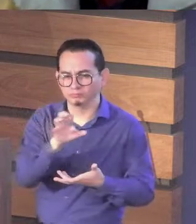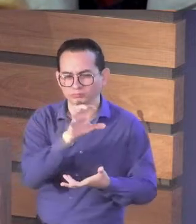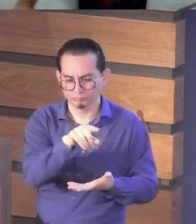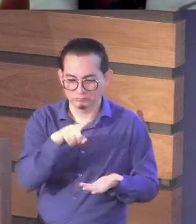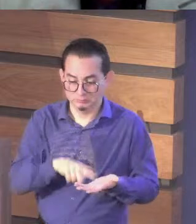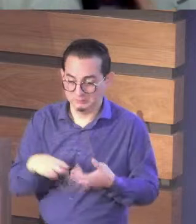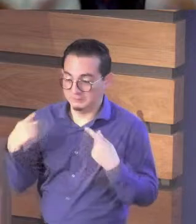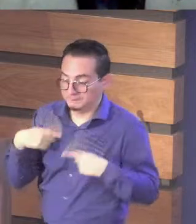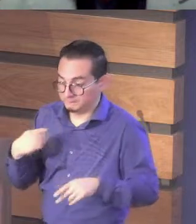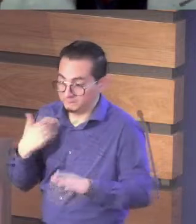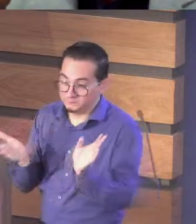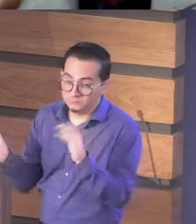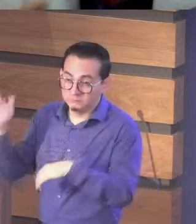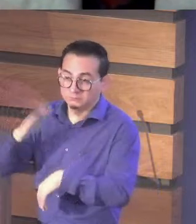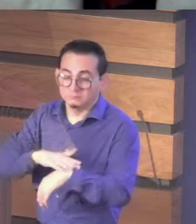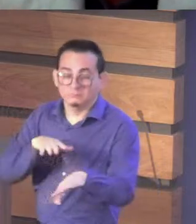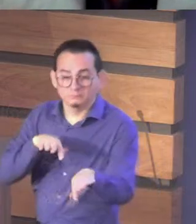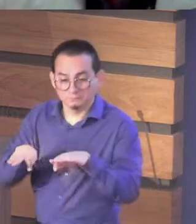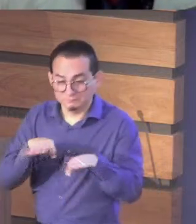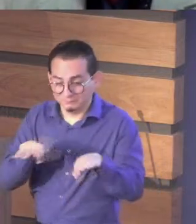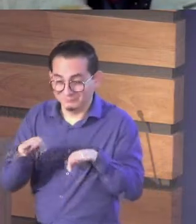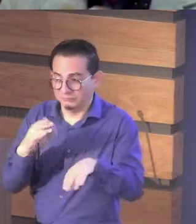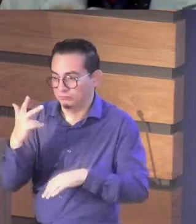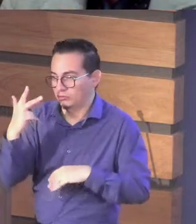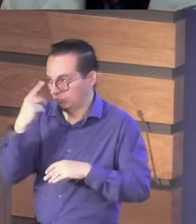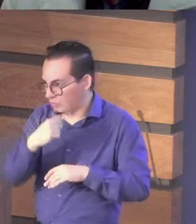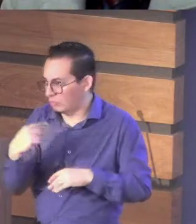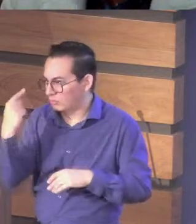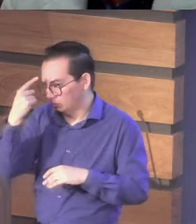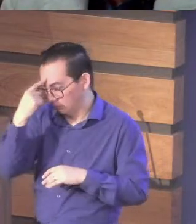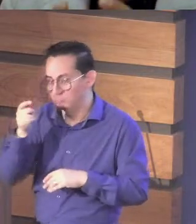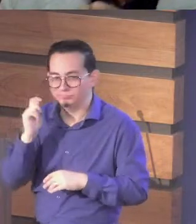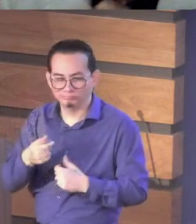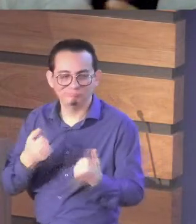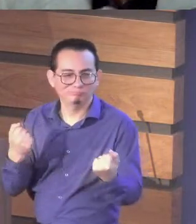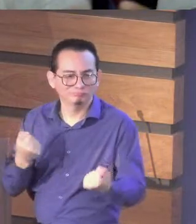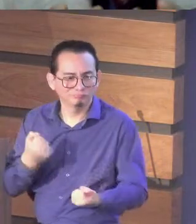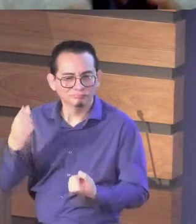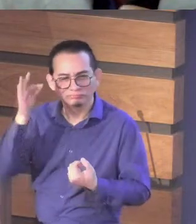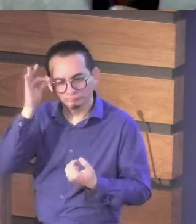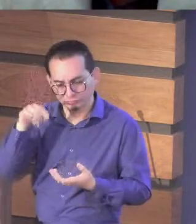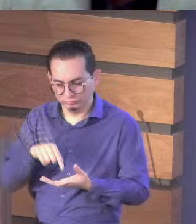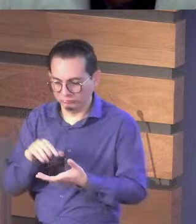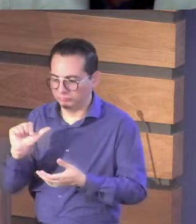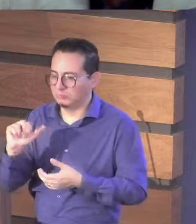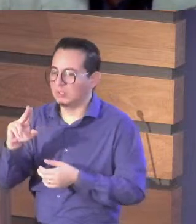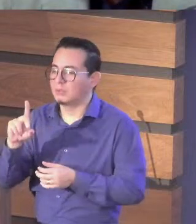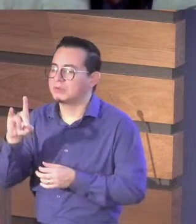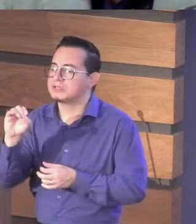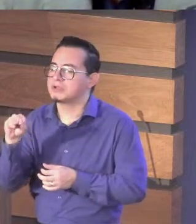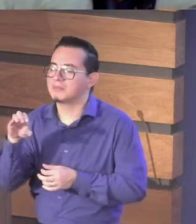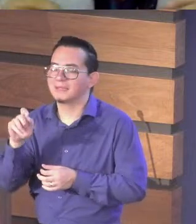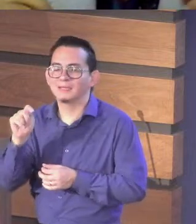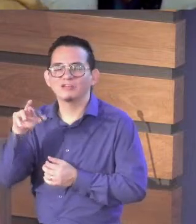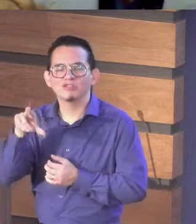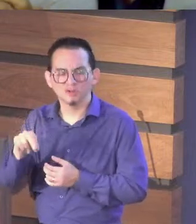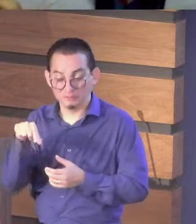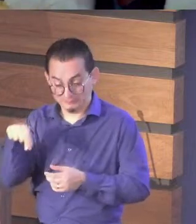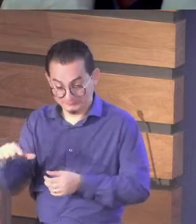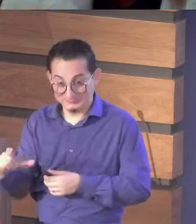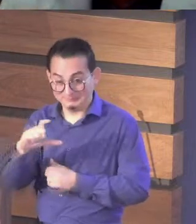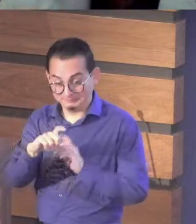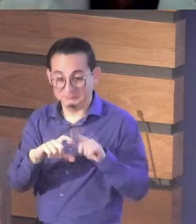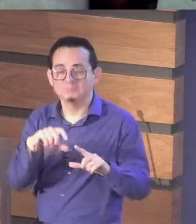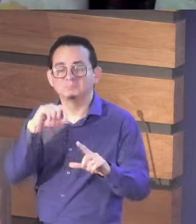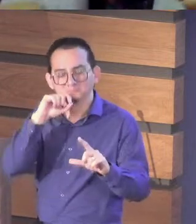expuesto en un lapso de 8 horas. Hay otro aparatito que se llama audiómetro y este aparato también mide en